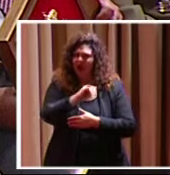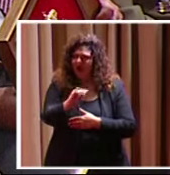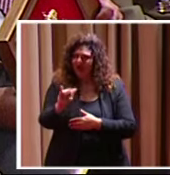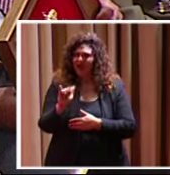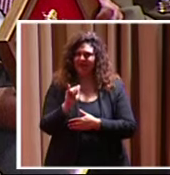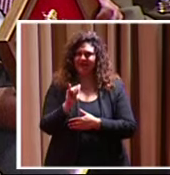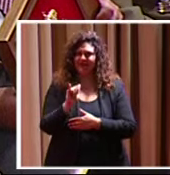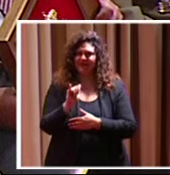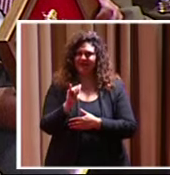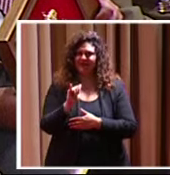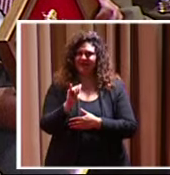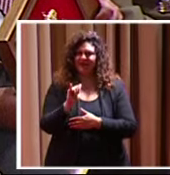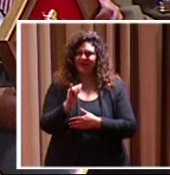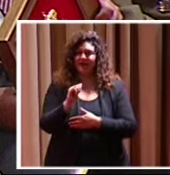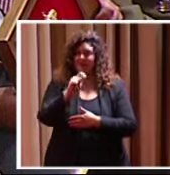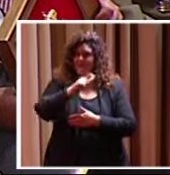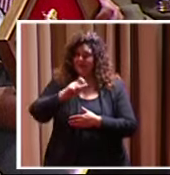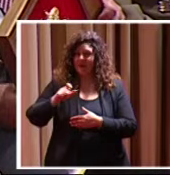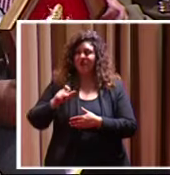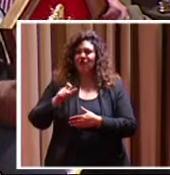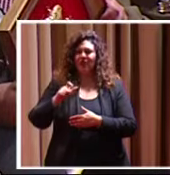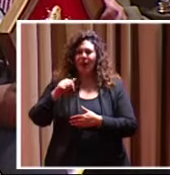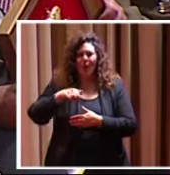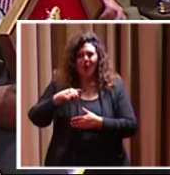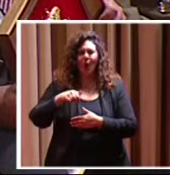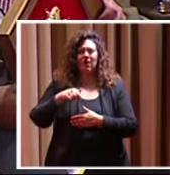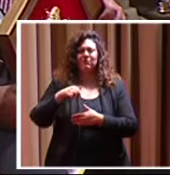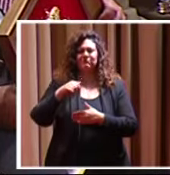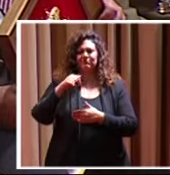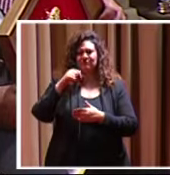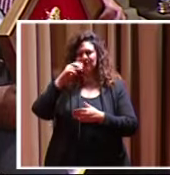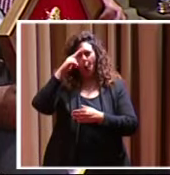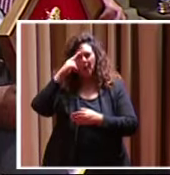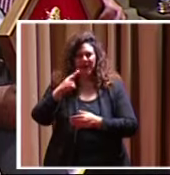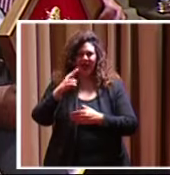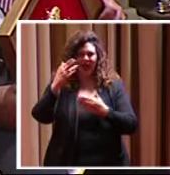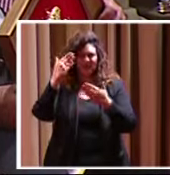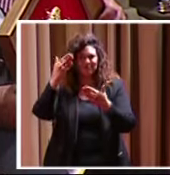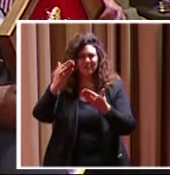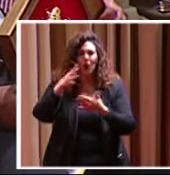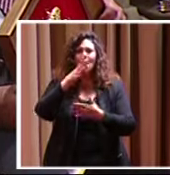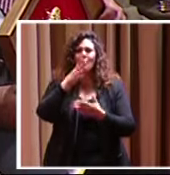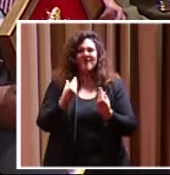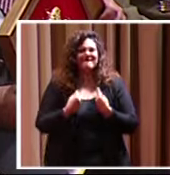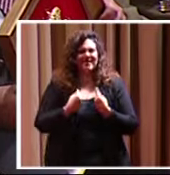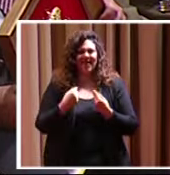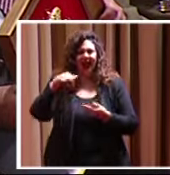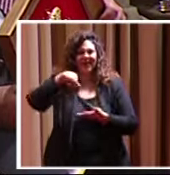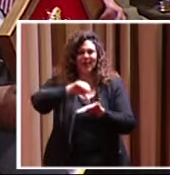están siendo homenajeadas por lo que han dedicado a lo largo de su vida a esta ciudad. Una ciudad del